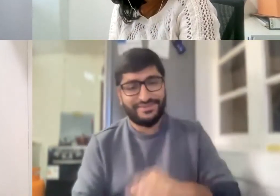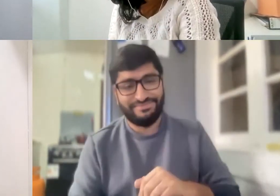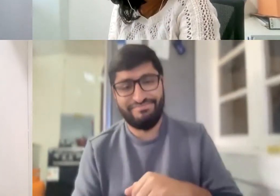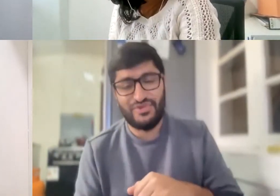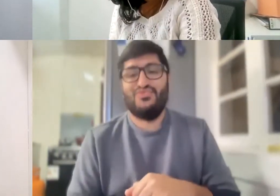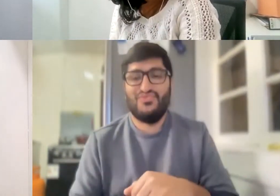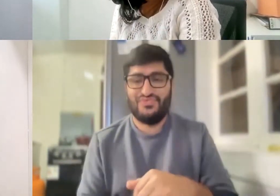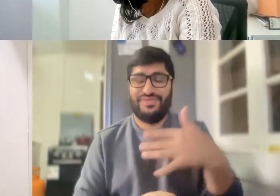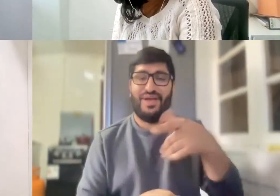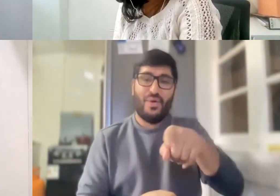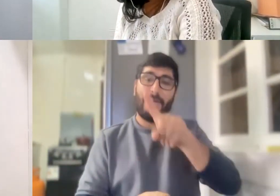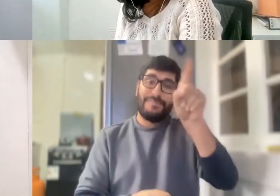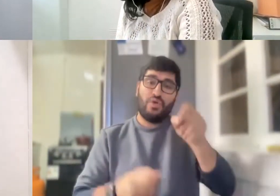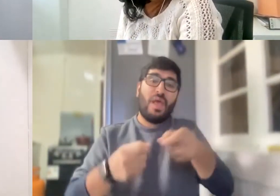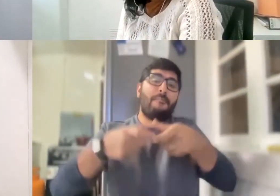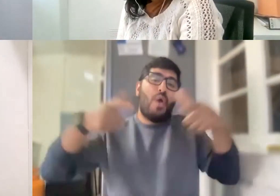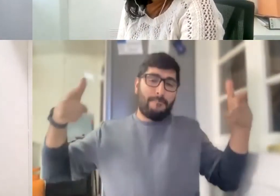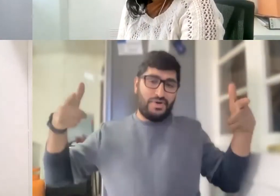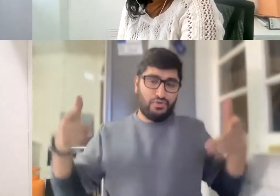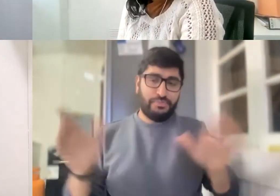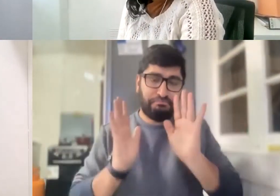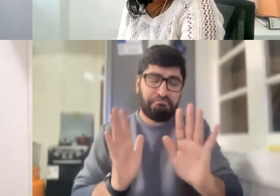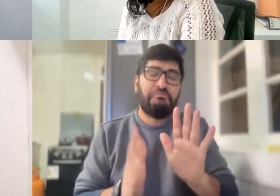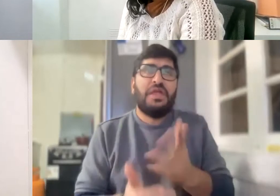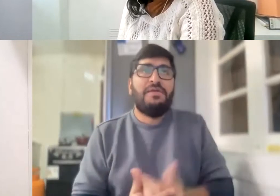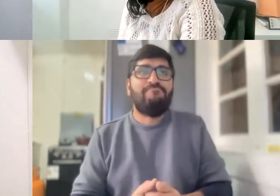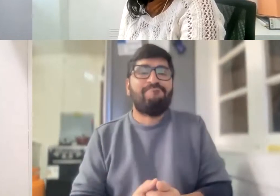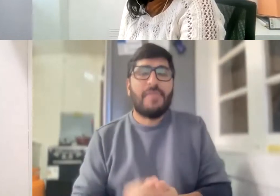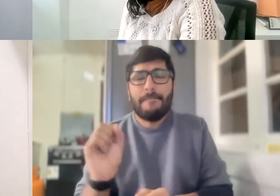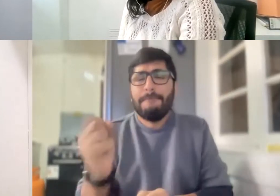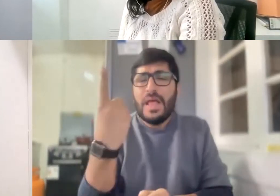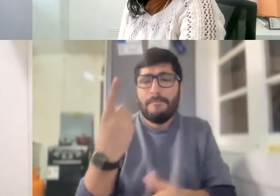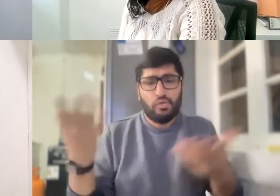¿Qué dice? Qué buena pregunta. Muy importante esa pregunta.